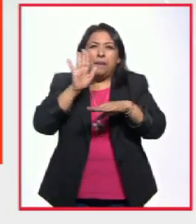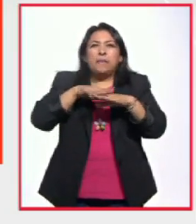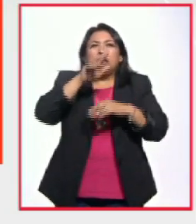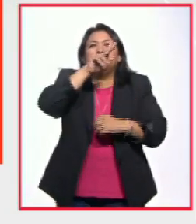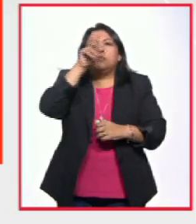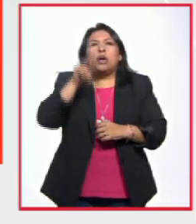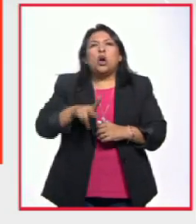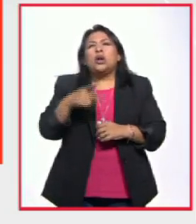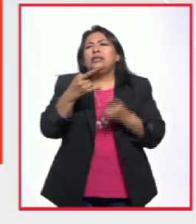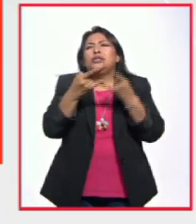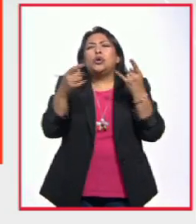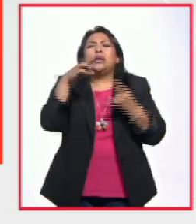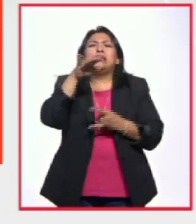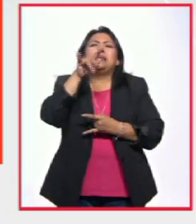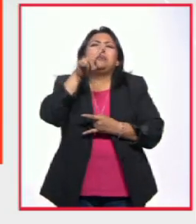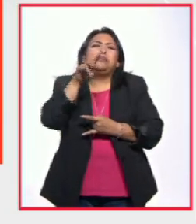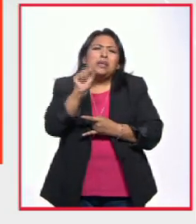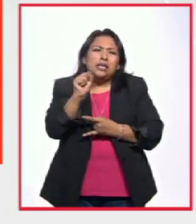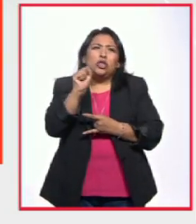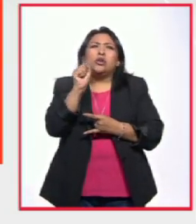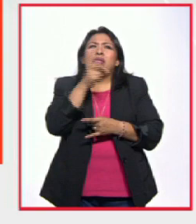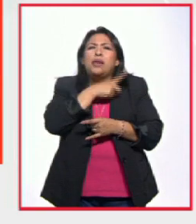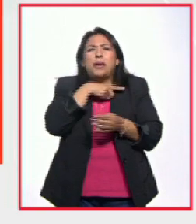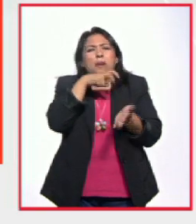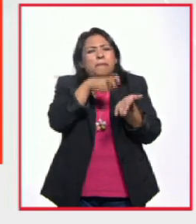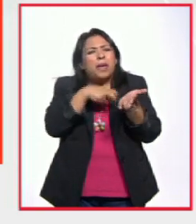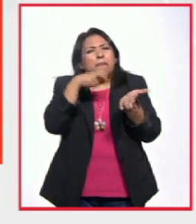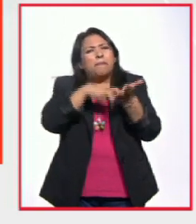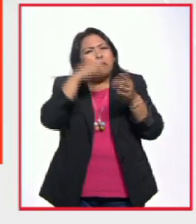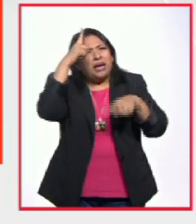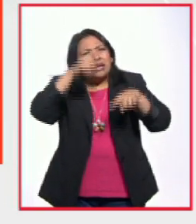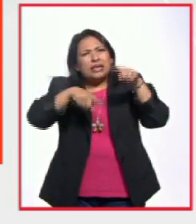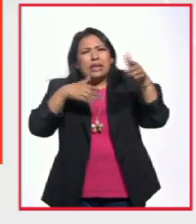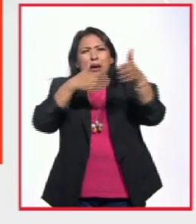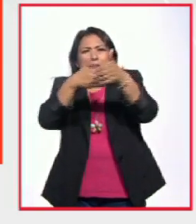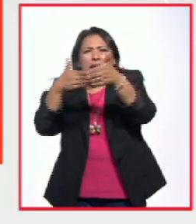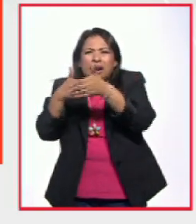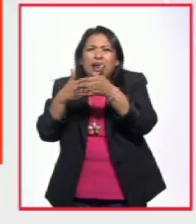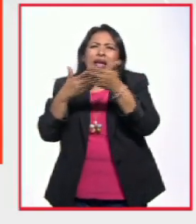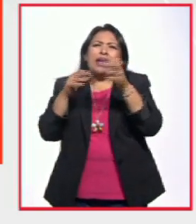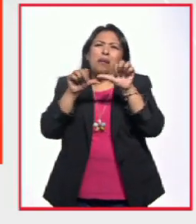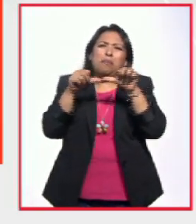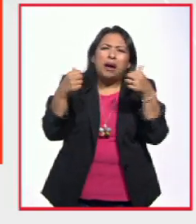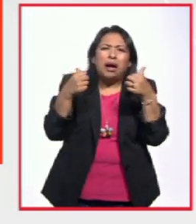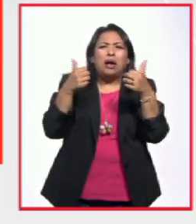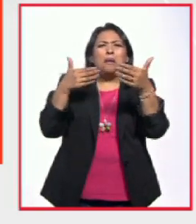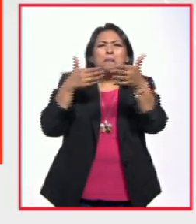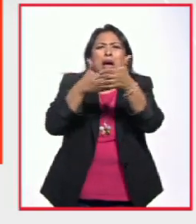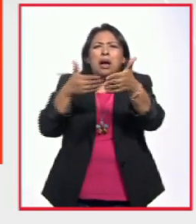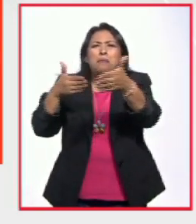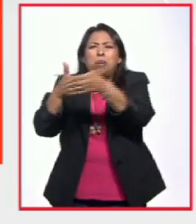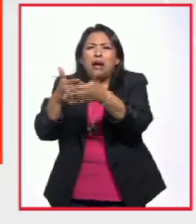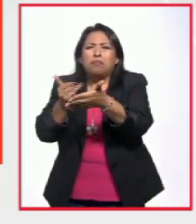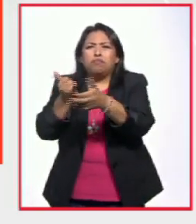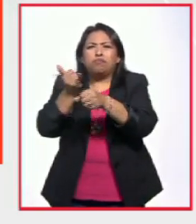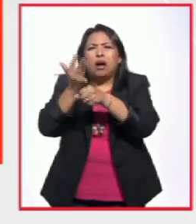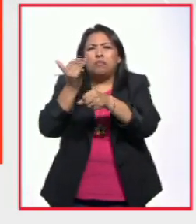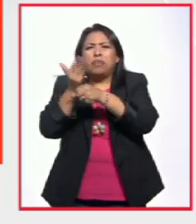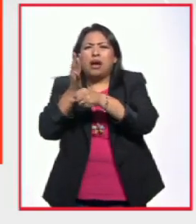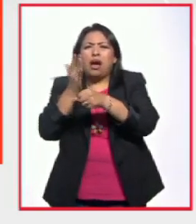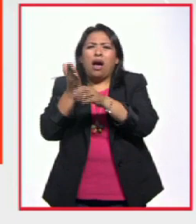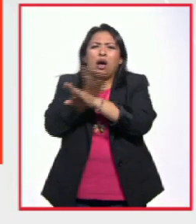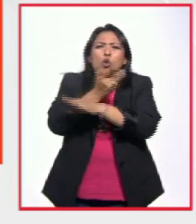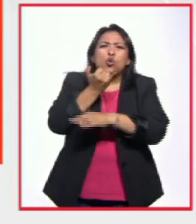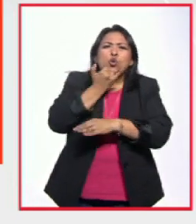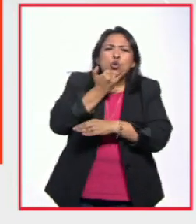son mitos con los que hay que trabajar para eliminar esas barreras, estigmas y obstáculos que impiden la prevención